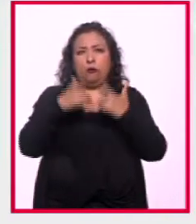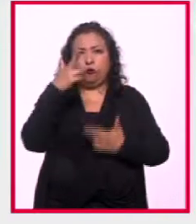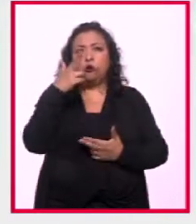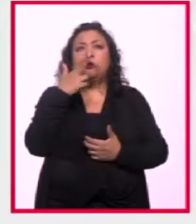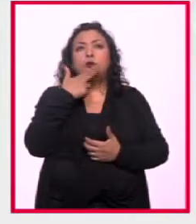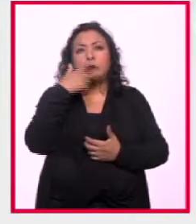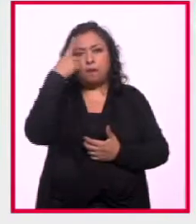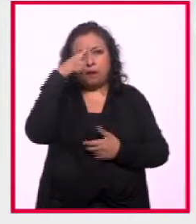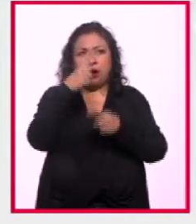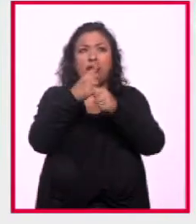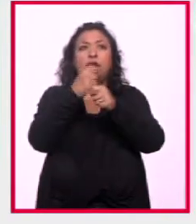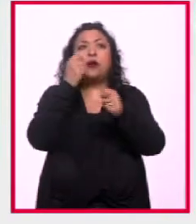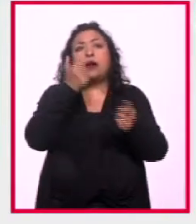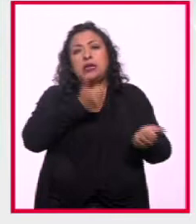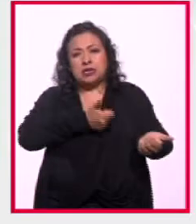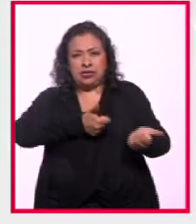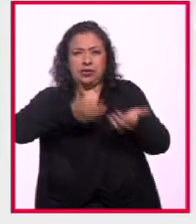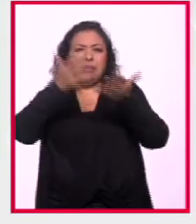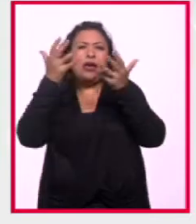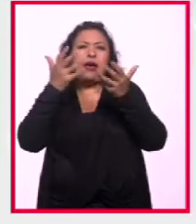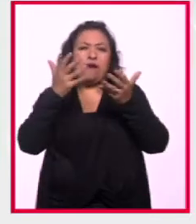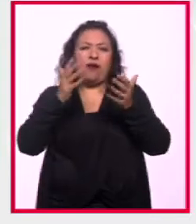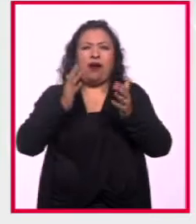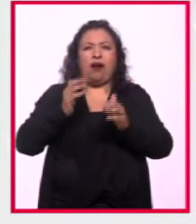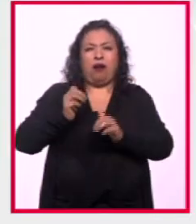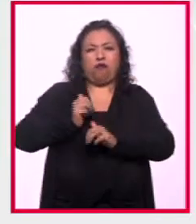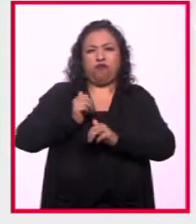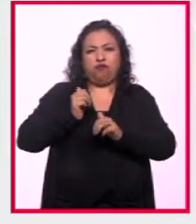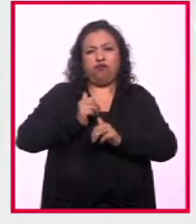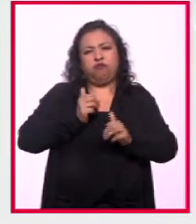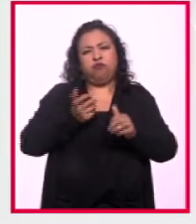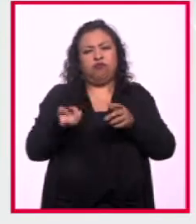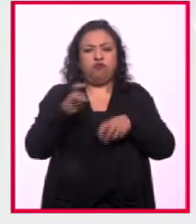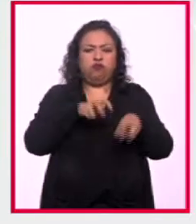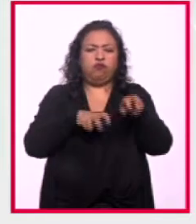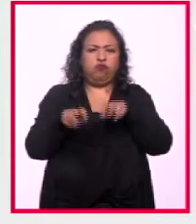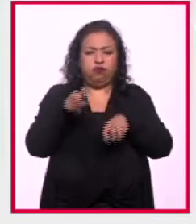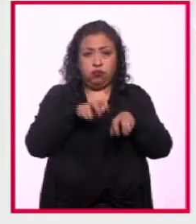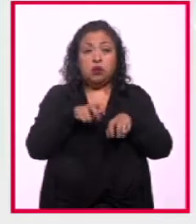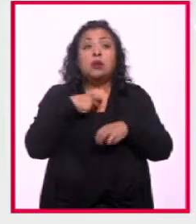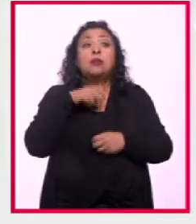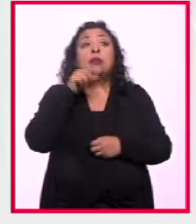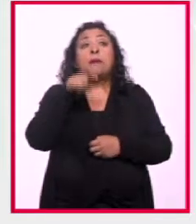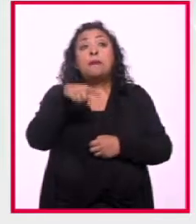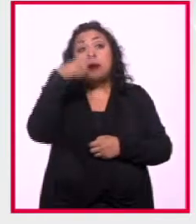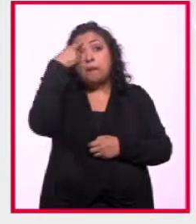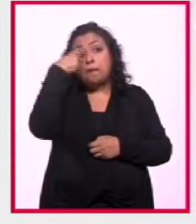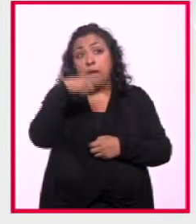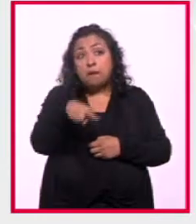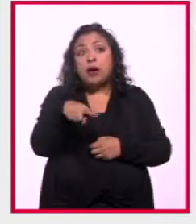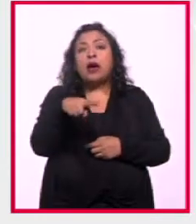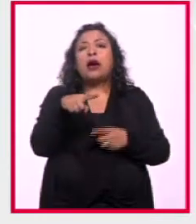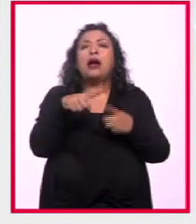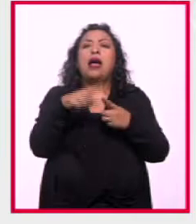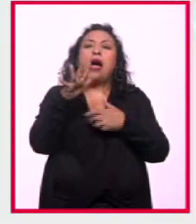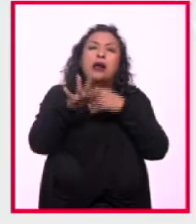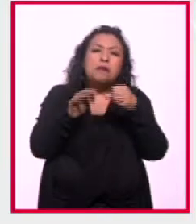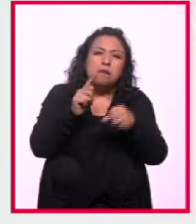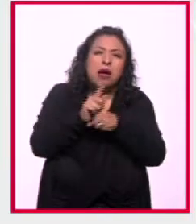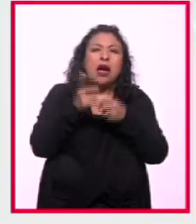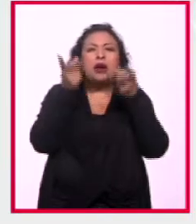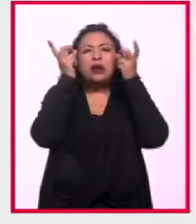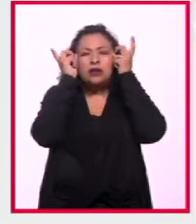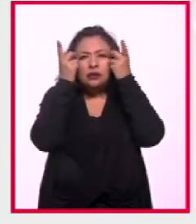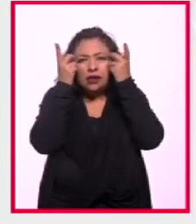mientras sus tropas y nosotros eso nos transportamos también ganado caballos